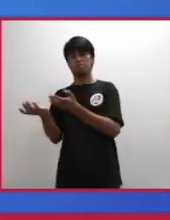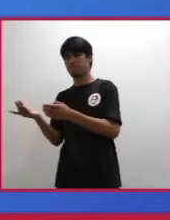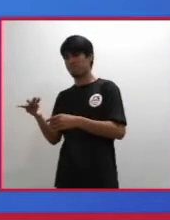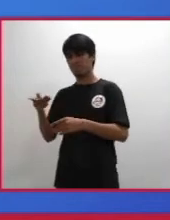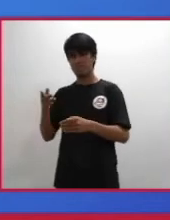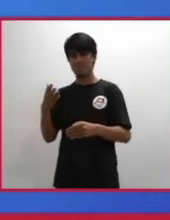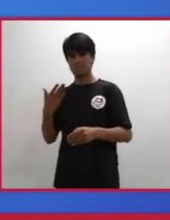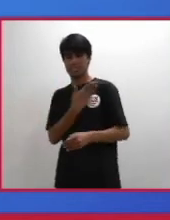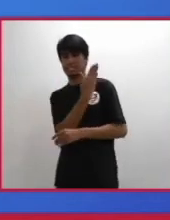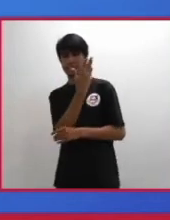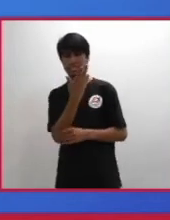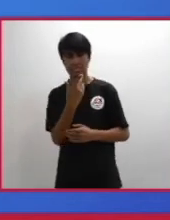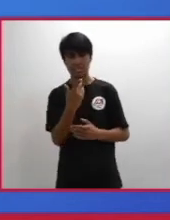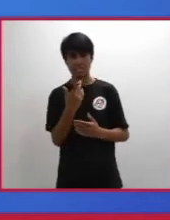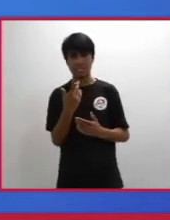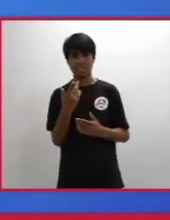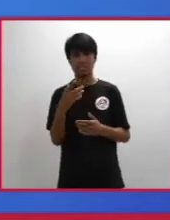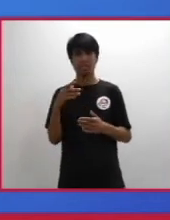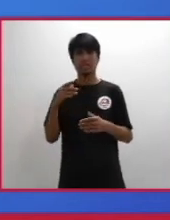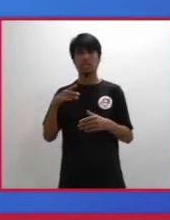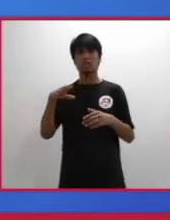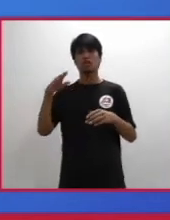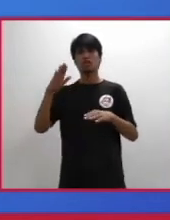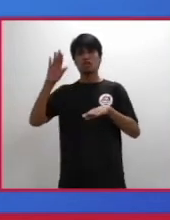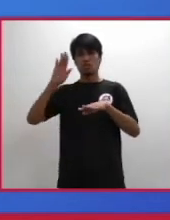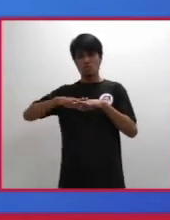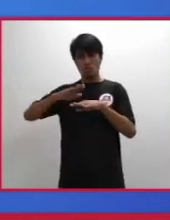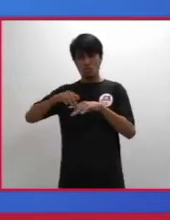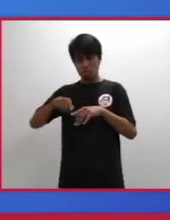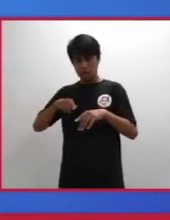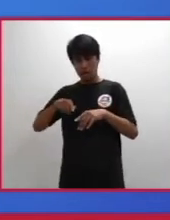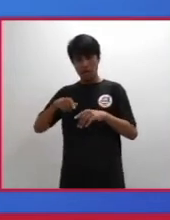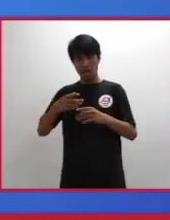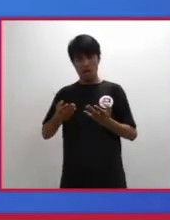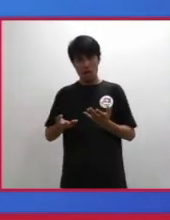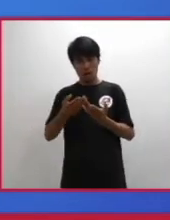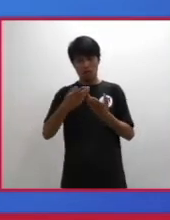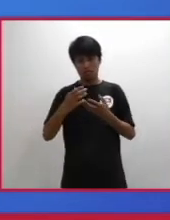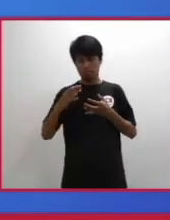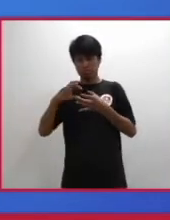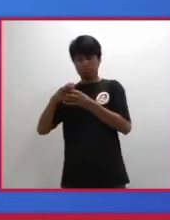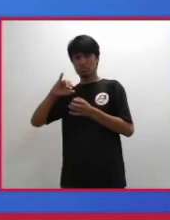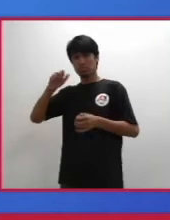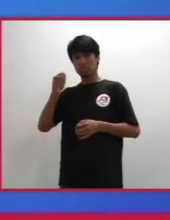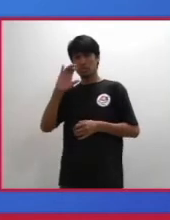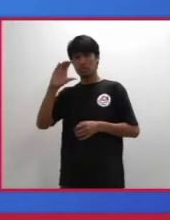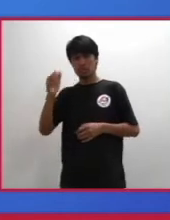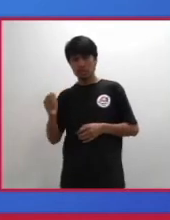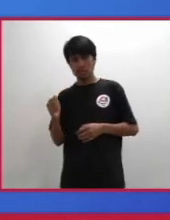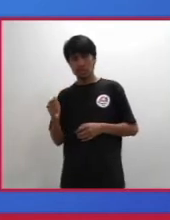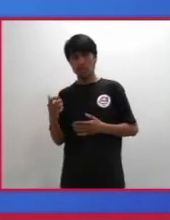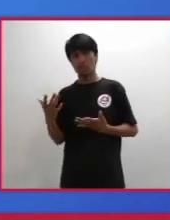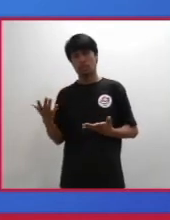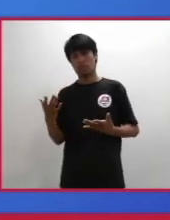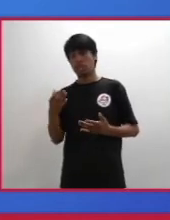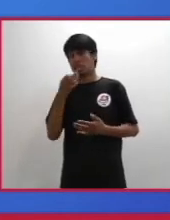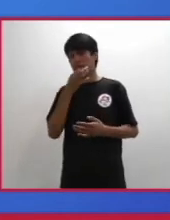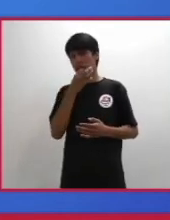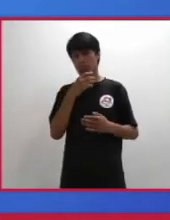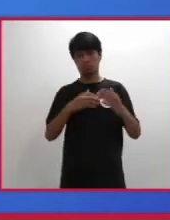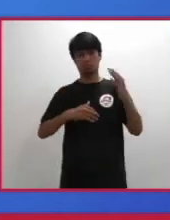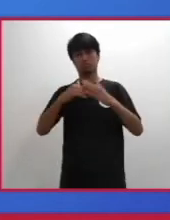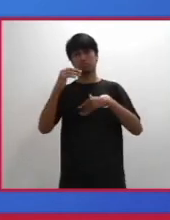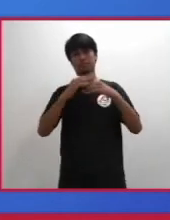que haya ocasionado nuestra obra. Por ejemplo, podemos hablar de que estamos haciendo una construcción y debido